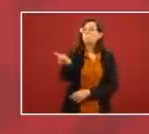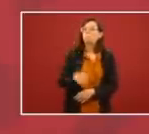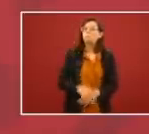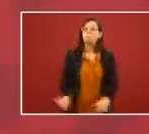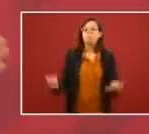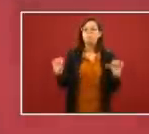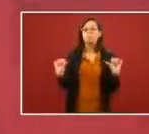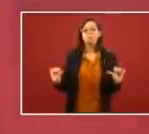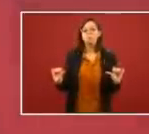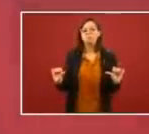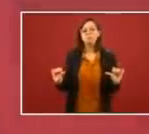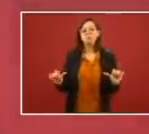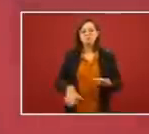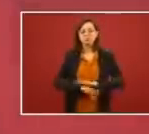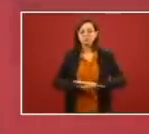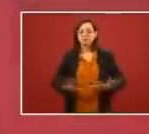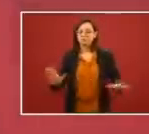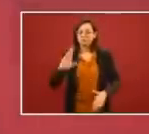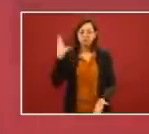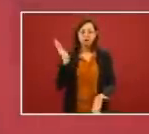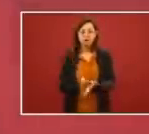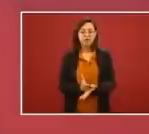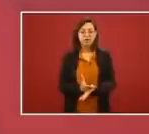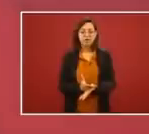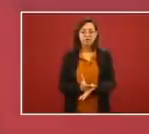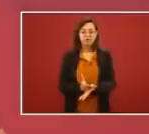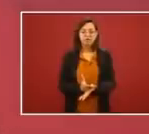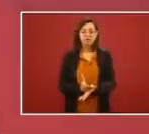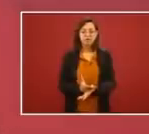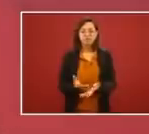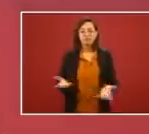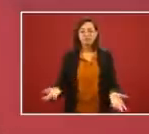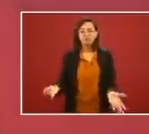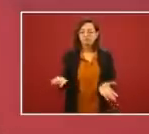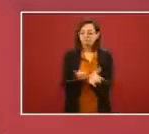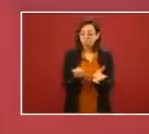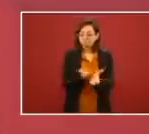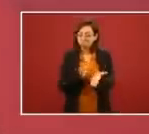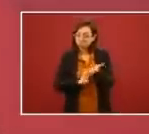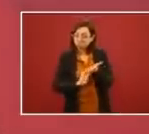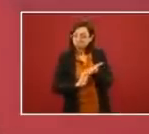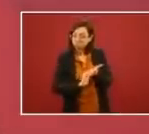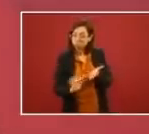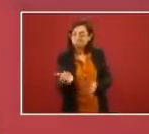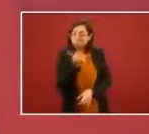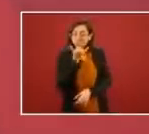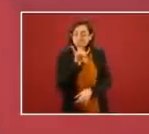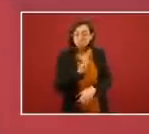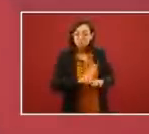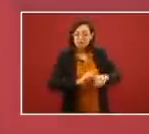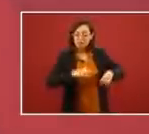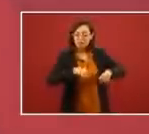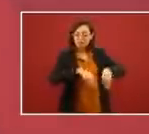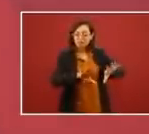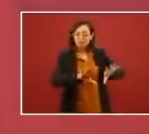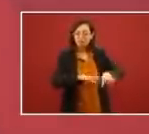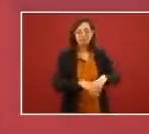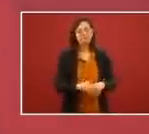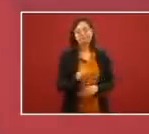Entonces, eso se termina. No hay condonación de impuestos.